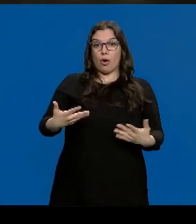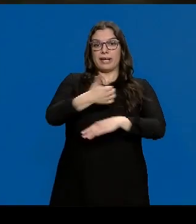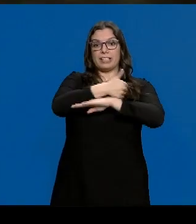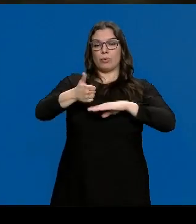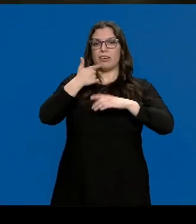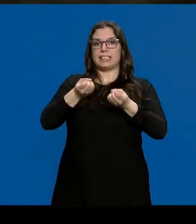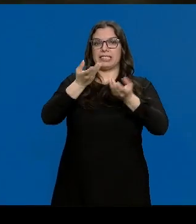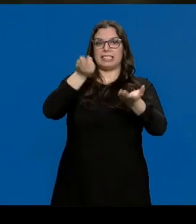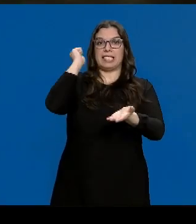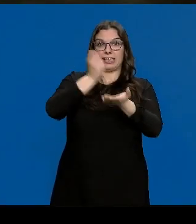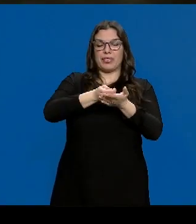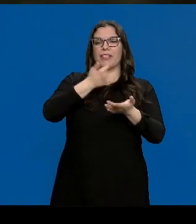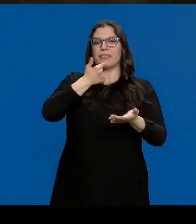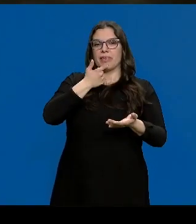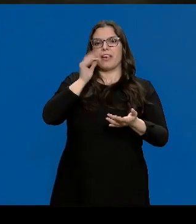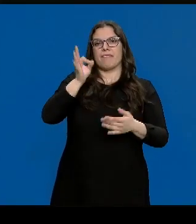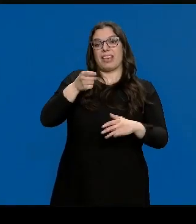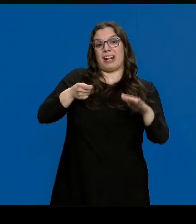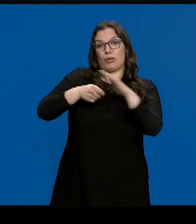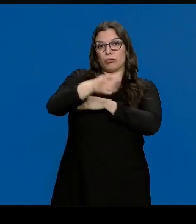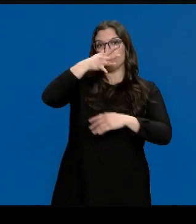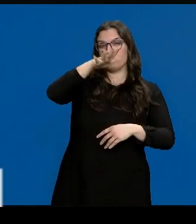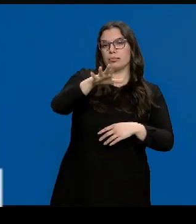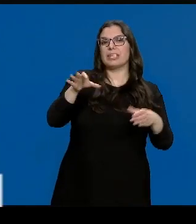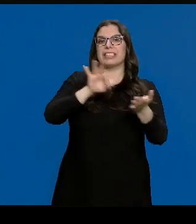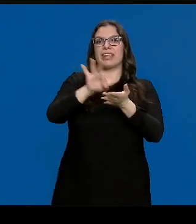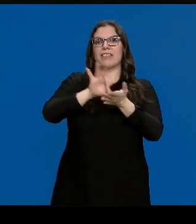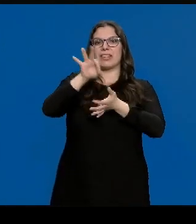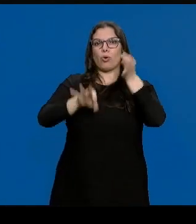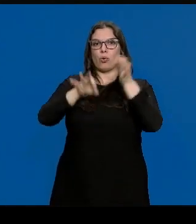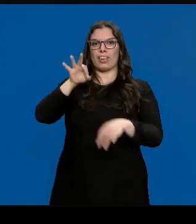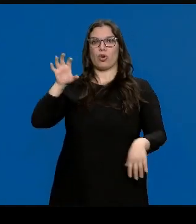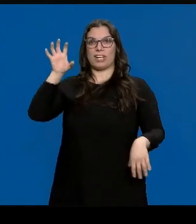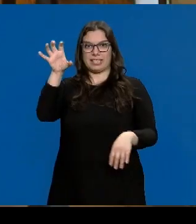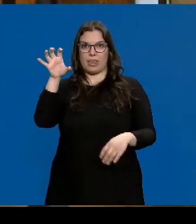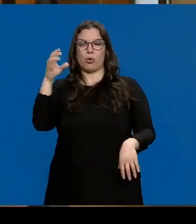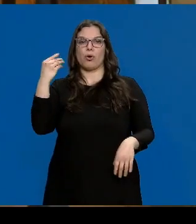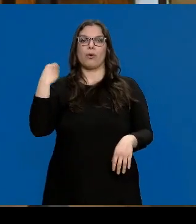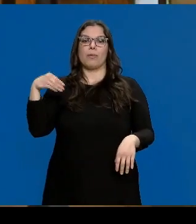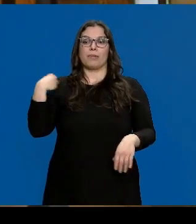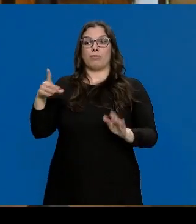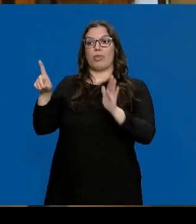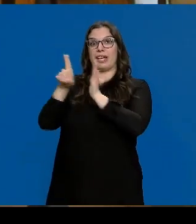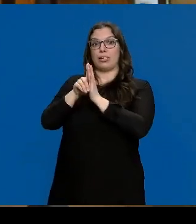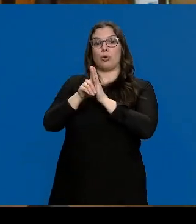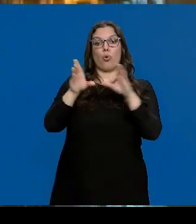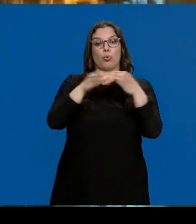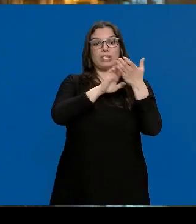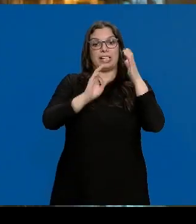una sentencia, ha estimado el recurso presentado por los servicios jurídicos del Estado en contra del decreto de la